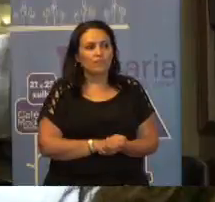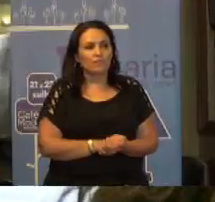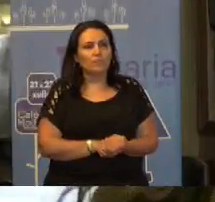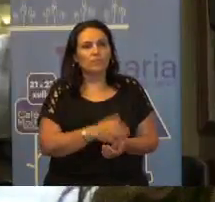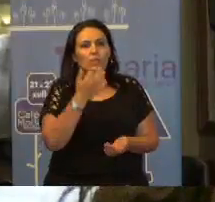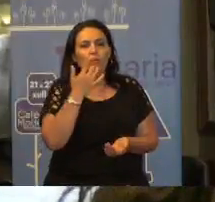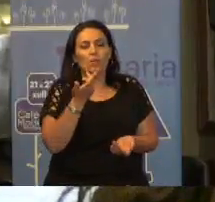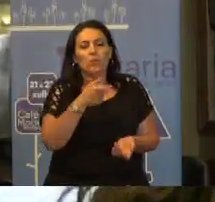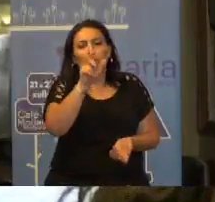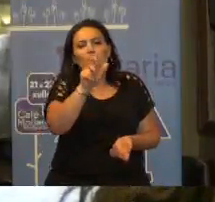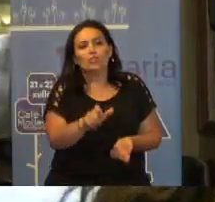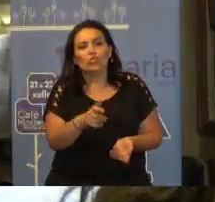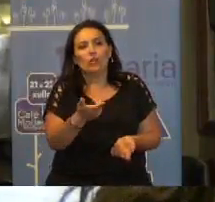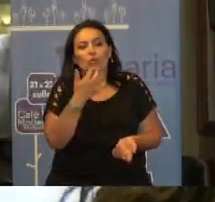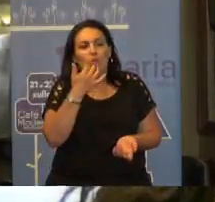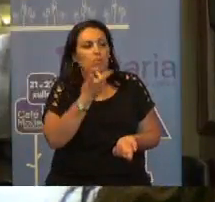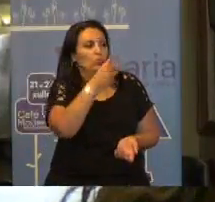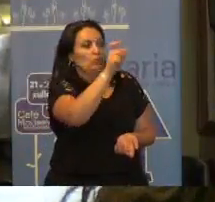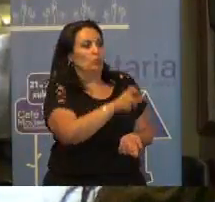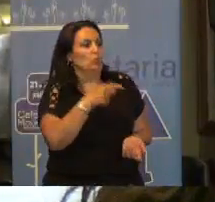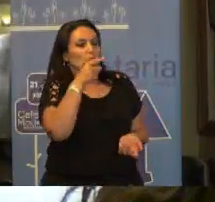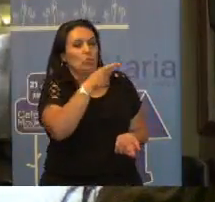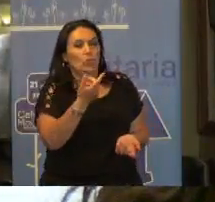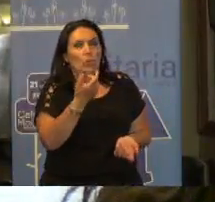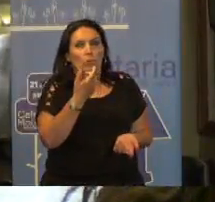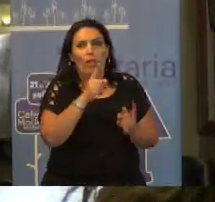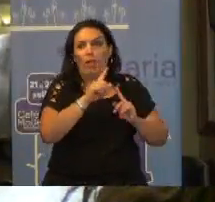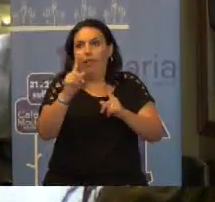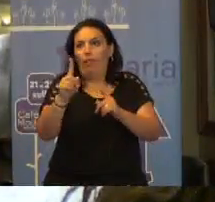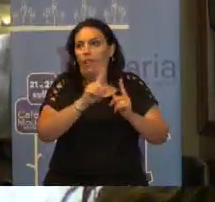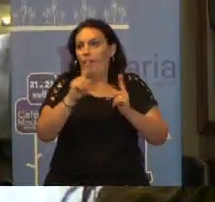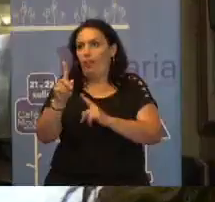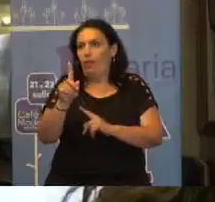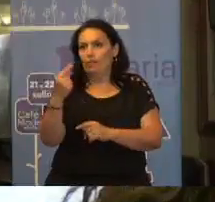hai unha persoa, se estás ti indo dun lado para outro, soa,